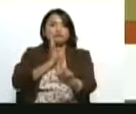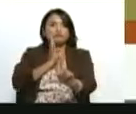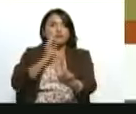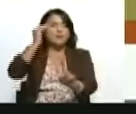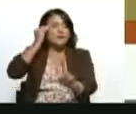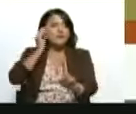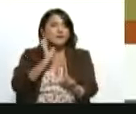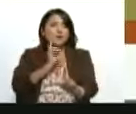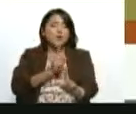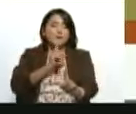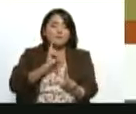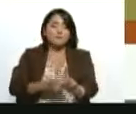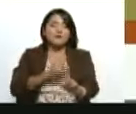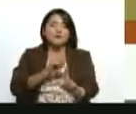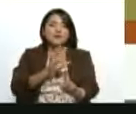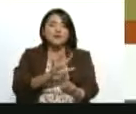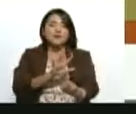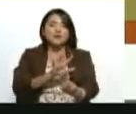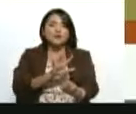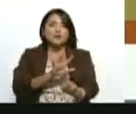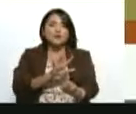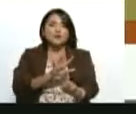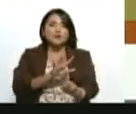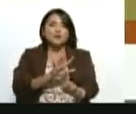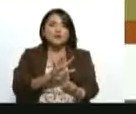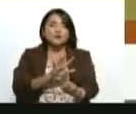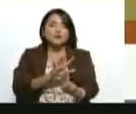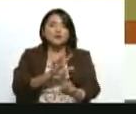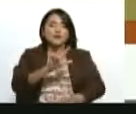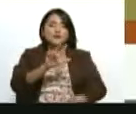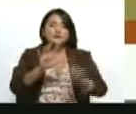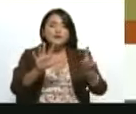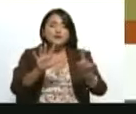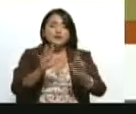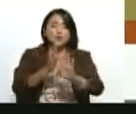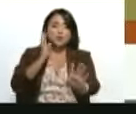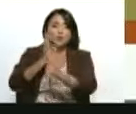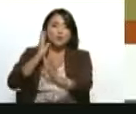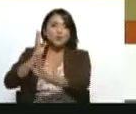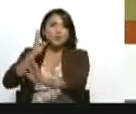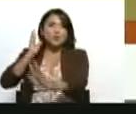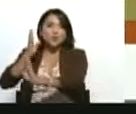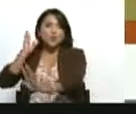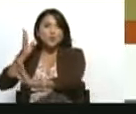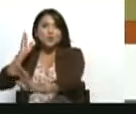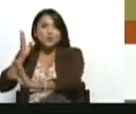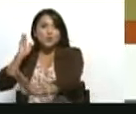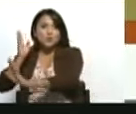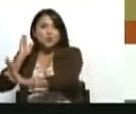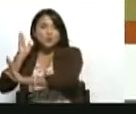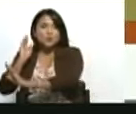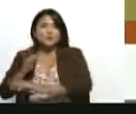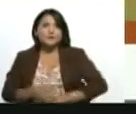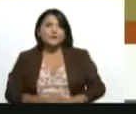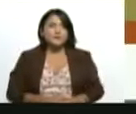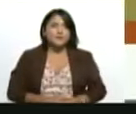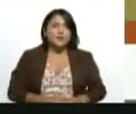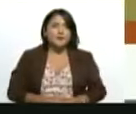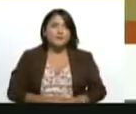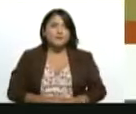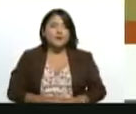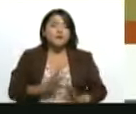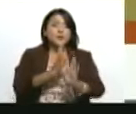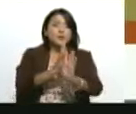imaginando 1.536 columnas, una al lado de otro, y detrás de ellos, en una fila, sus 24.